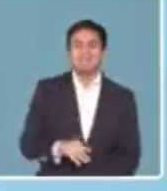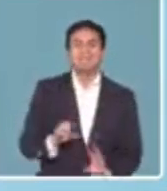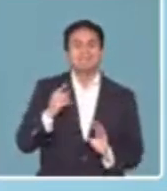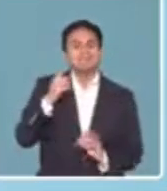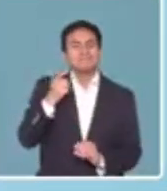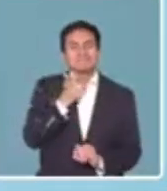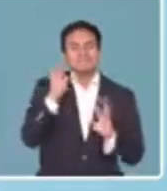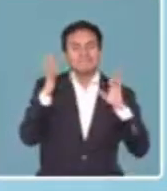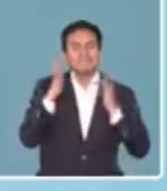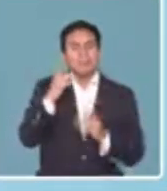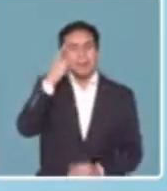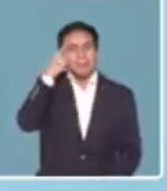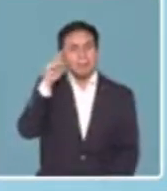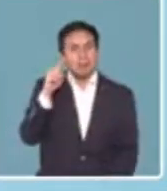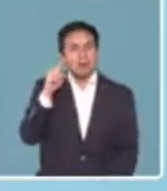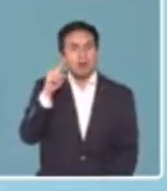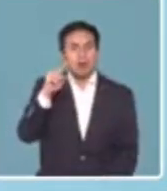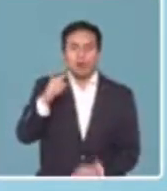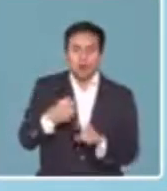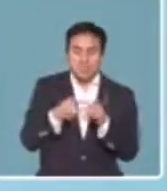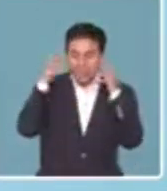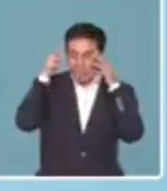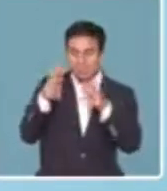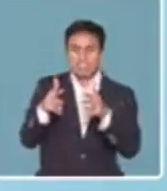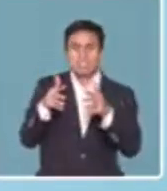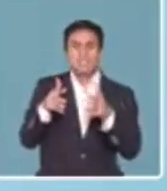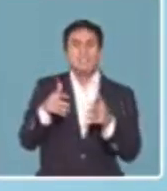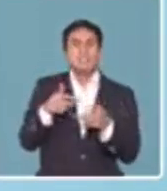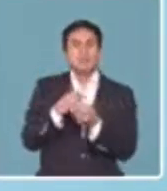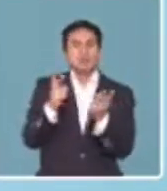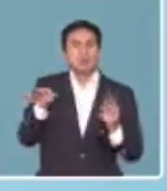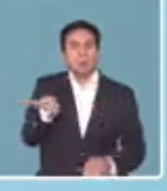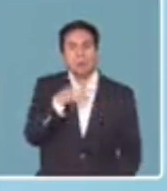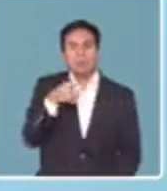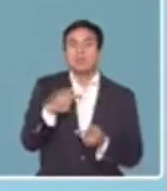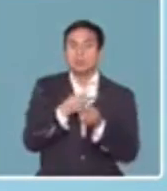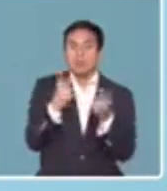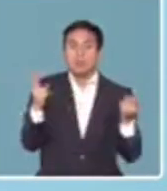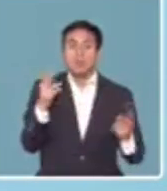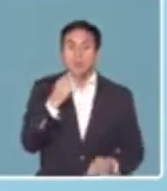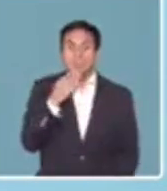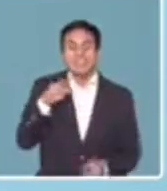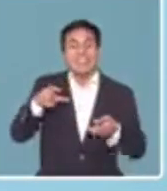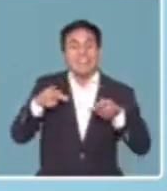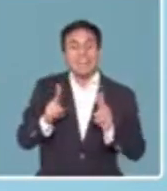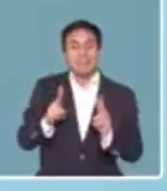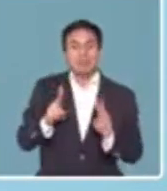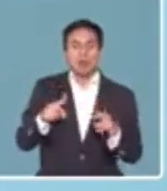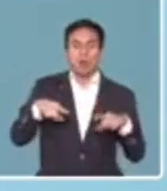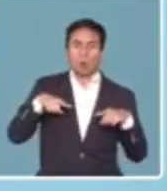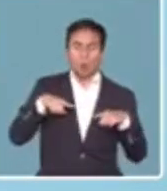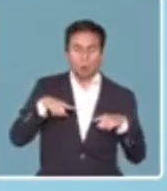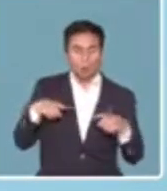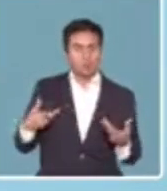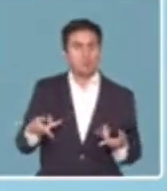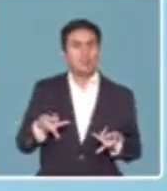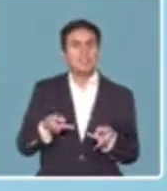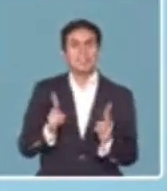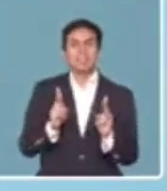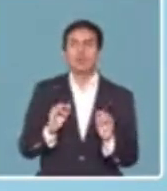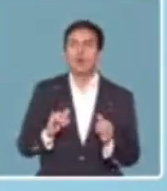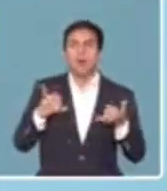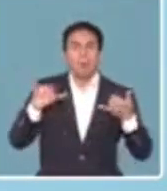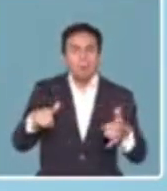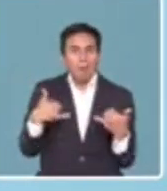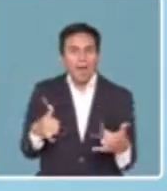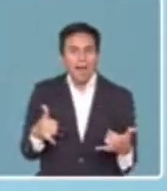Pero tenemos que retomarlo en el discurso público también. El derecho al ocio, el derecho a